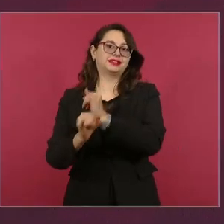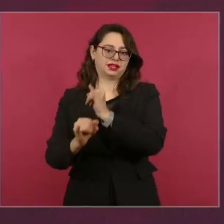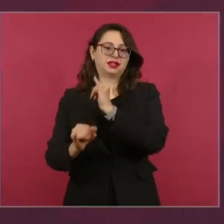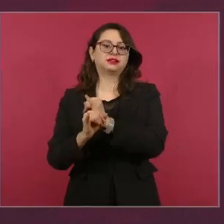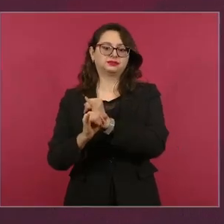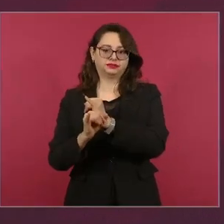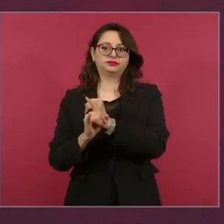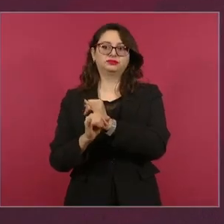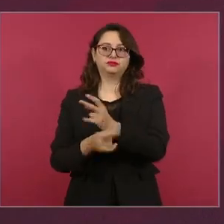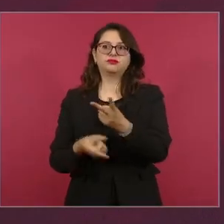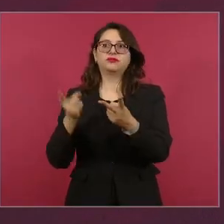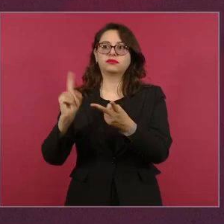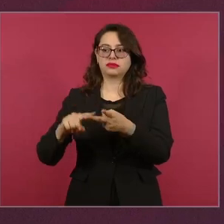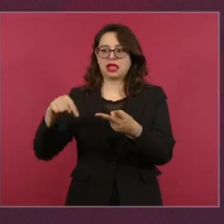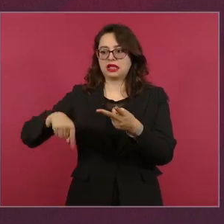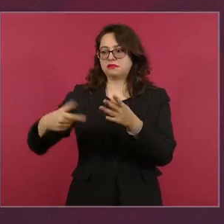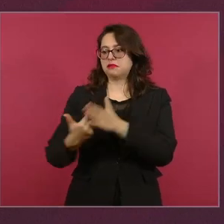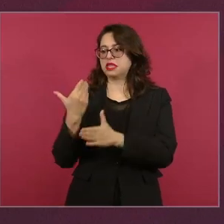algunos medios,